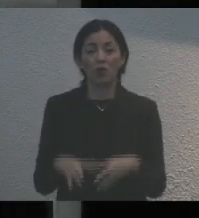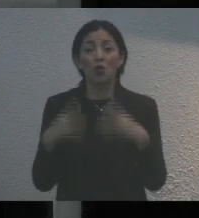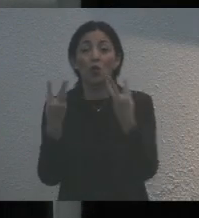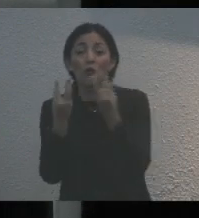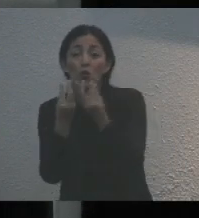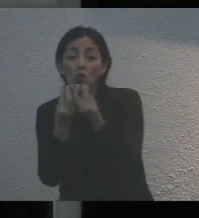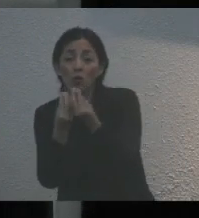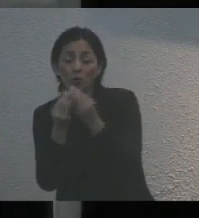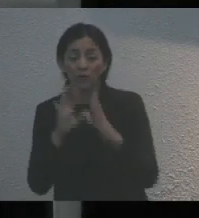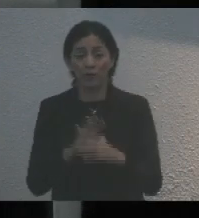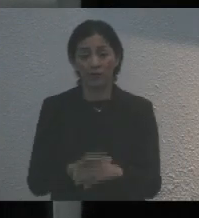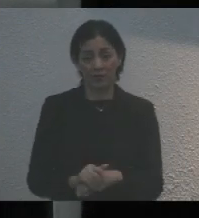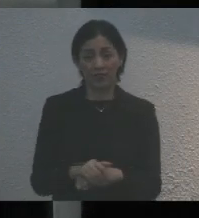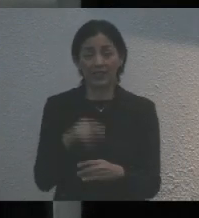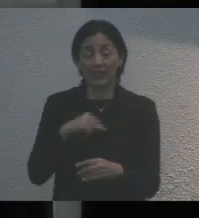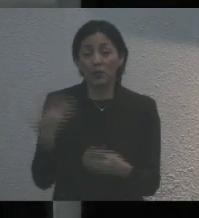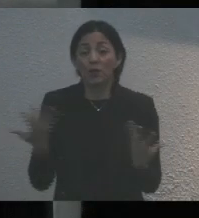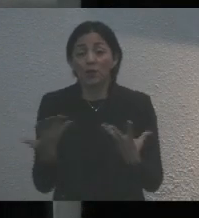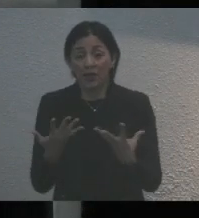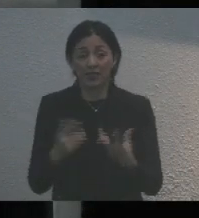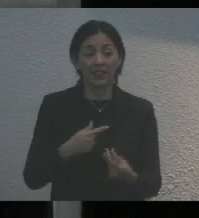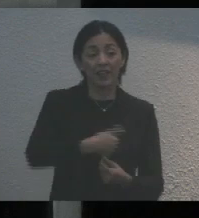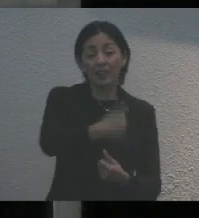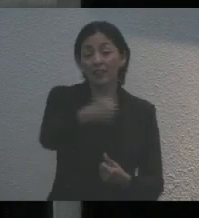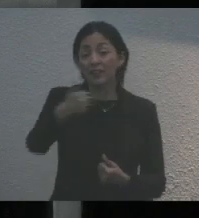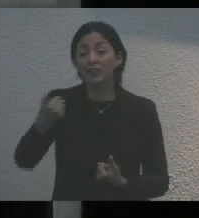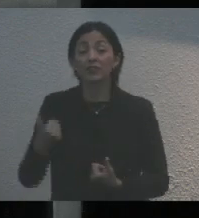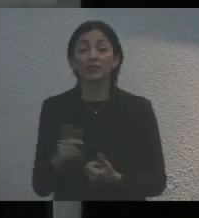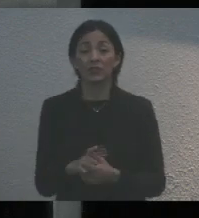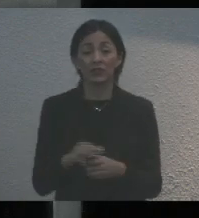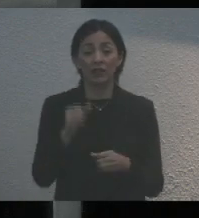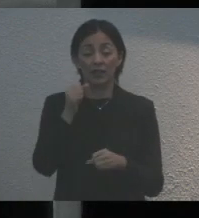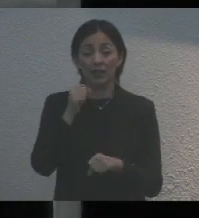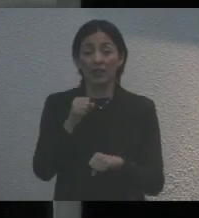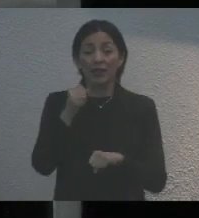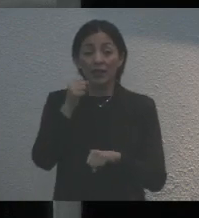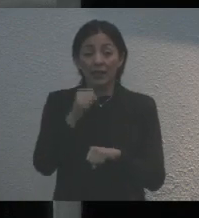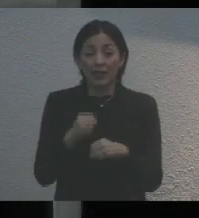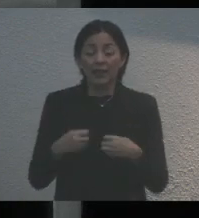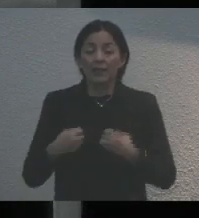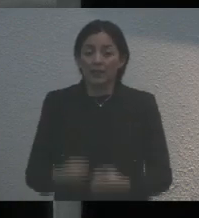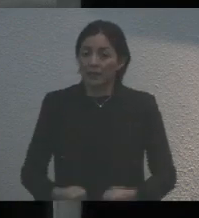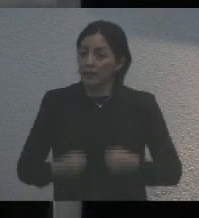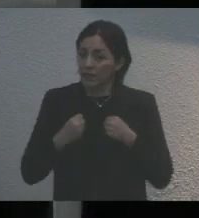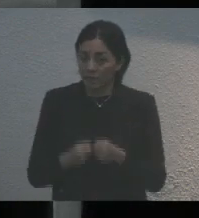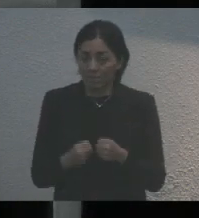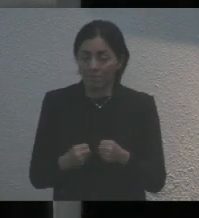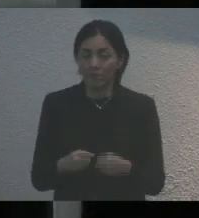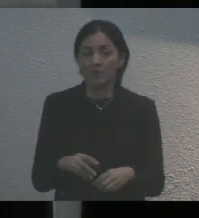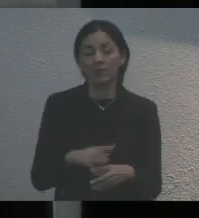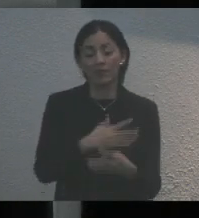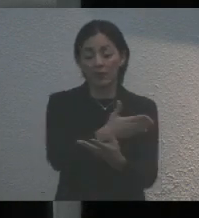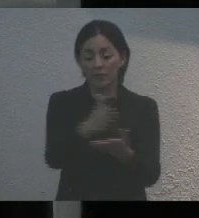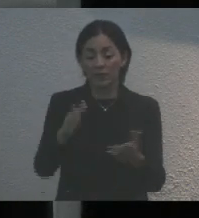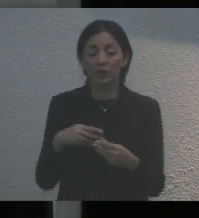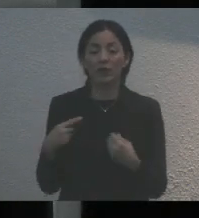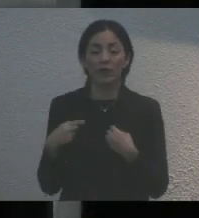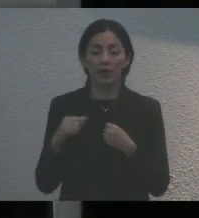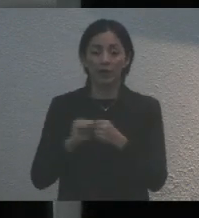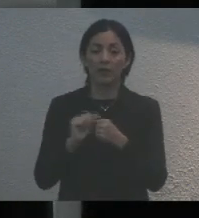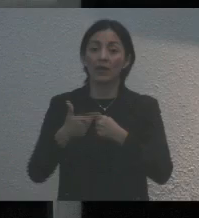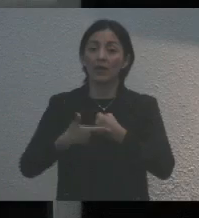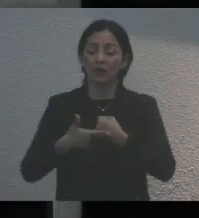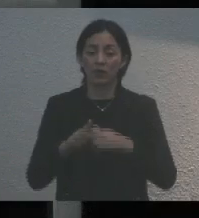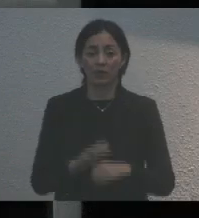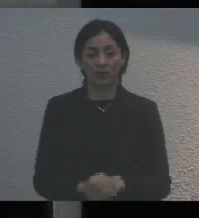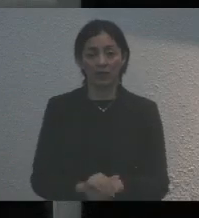Es un mecanismo que podemos aplicar a cada una de las áreas de seguridad pública, dando prioridad a la ciudadanía, pero